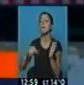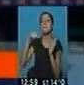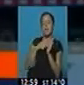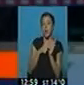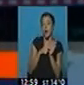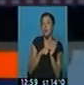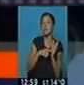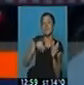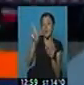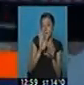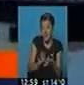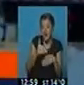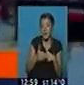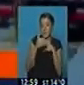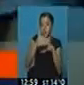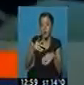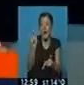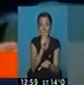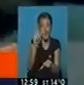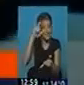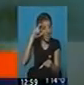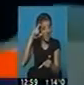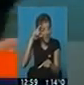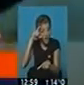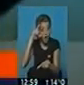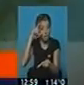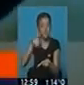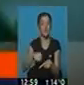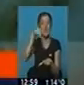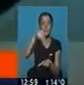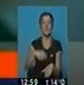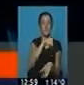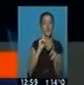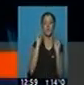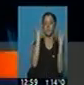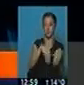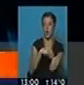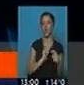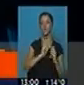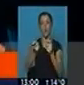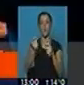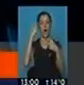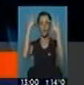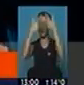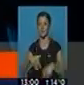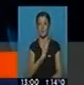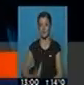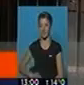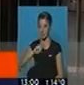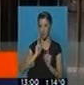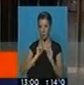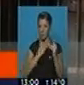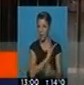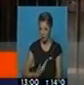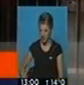después de enero, y ahora habría que convocar elecciones, porque se cuentan los 4 años de gobierno de Chávez acá, y hay una, en función de la